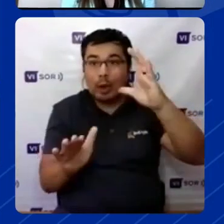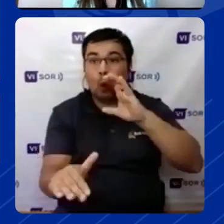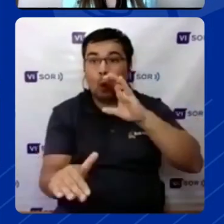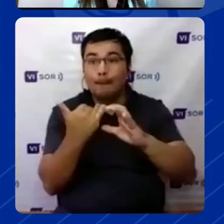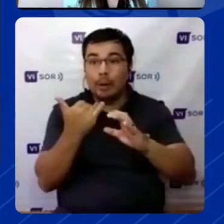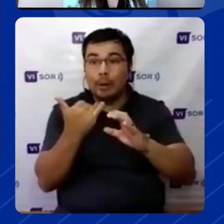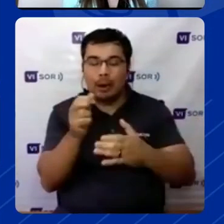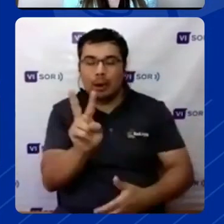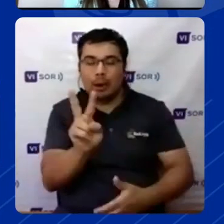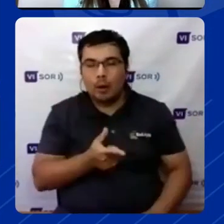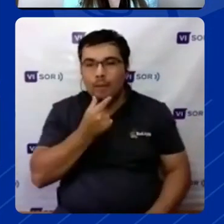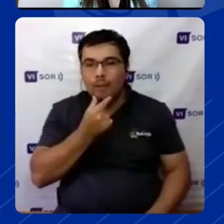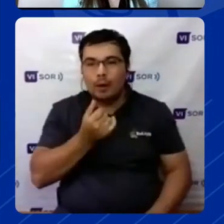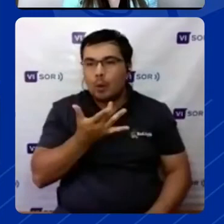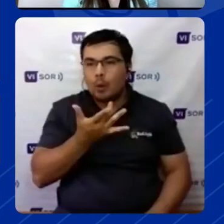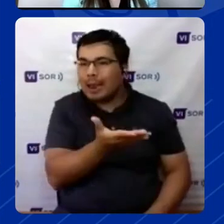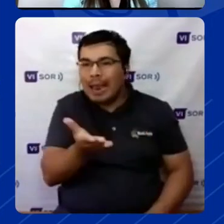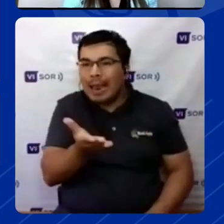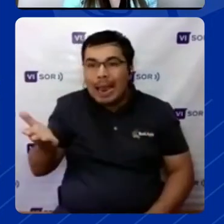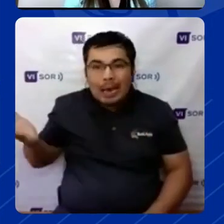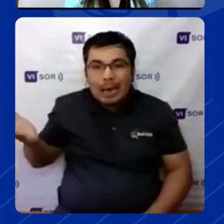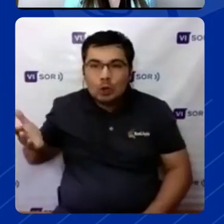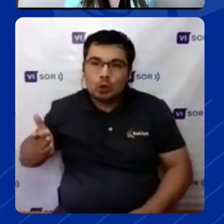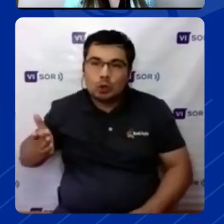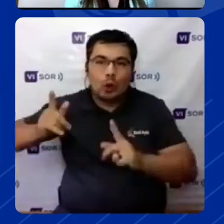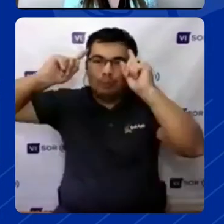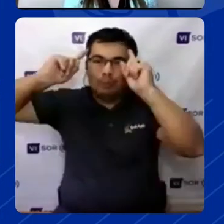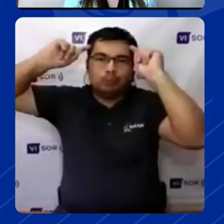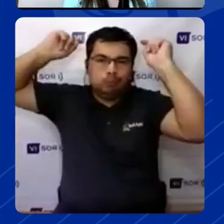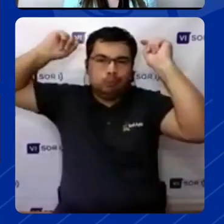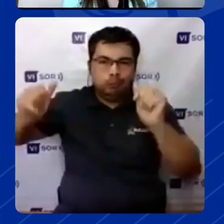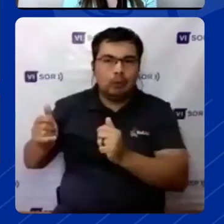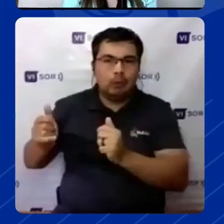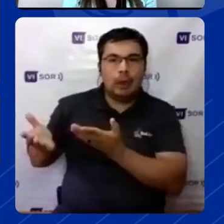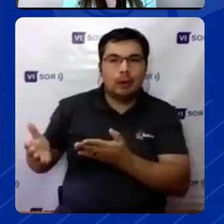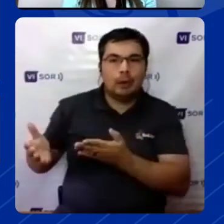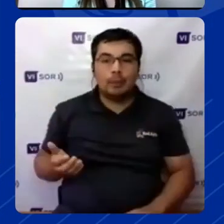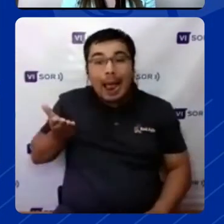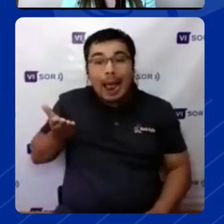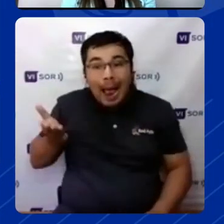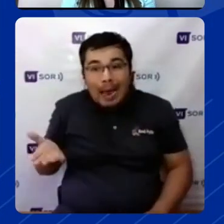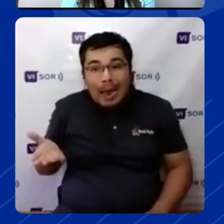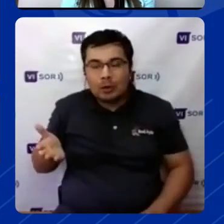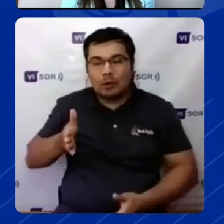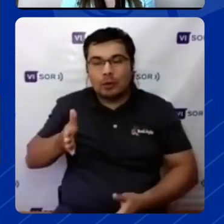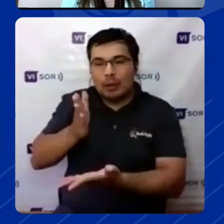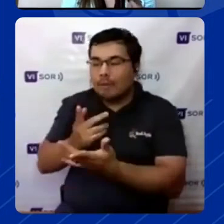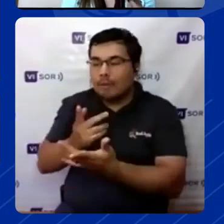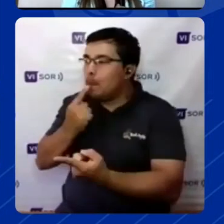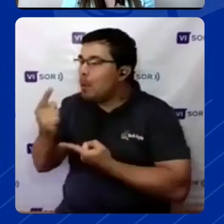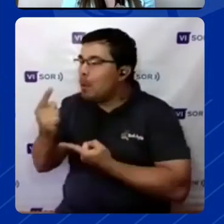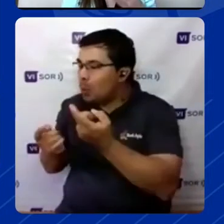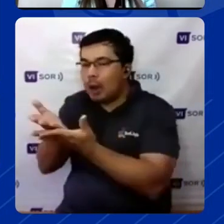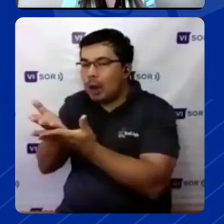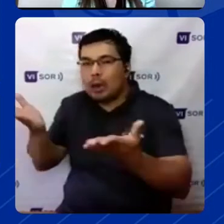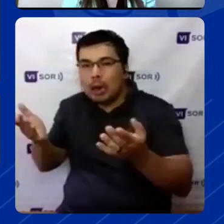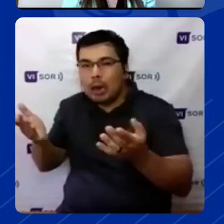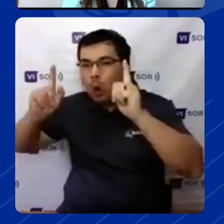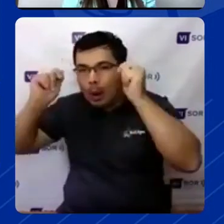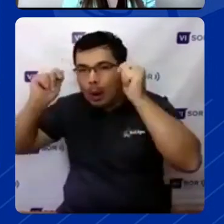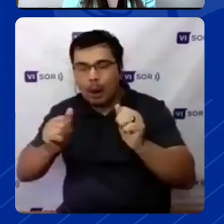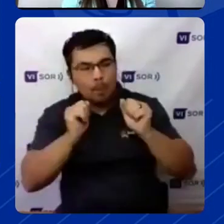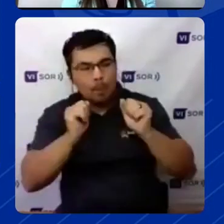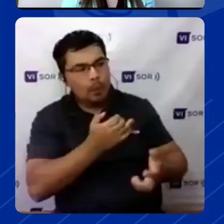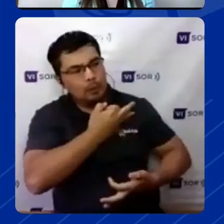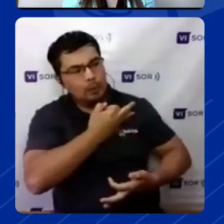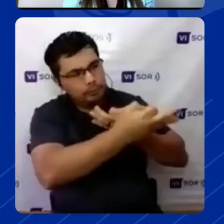porque ellos son los expertos en esto. En el fondo, a ellos hay que hacerle este tipo de preguntas y son los únicos capaces de decirnos que un texto